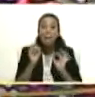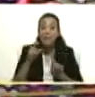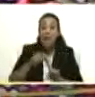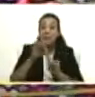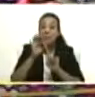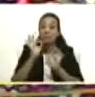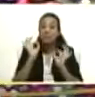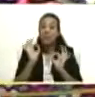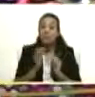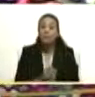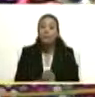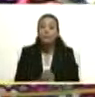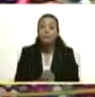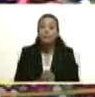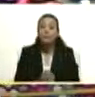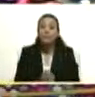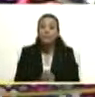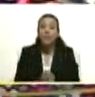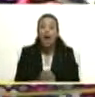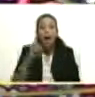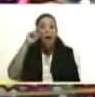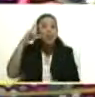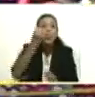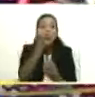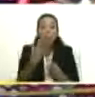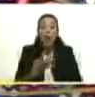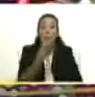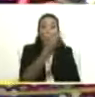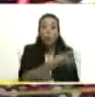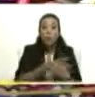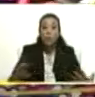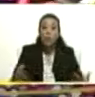porque llegamos al hito